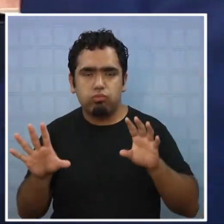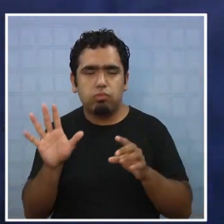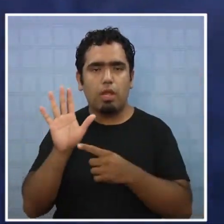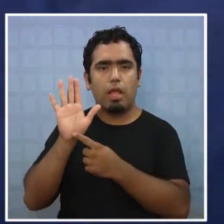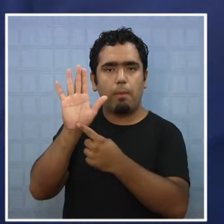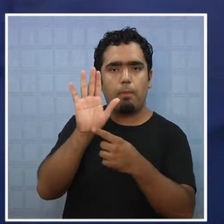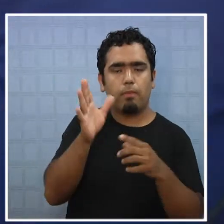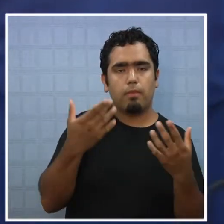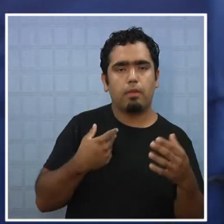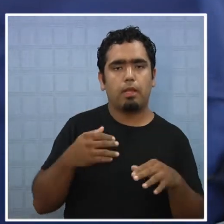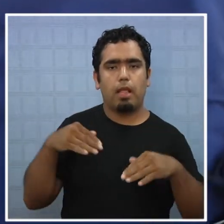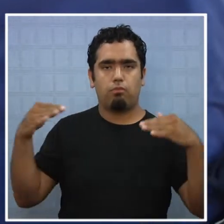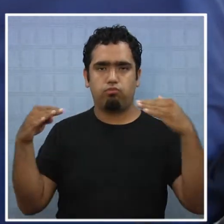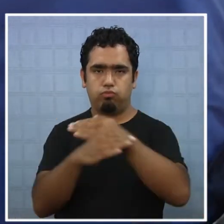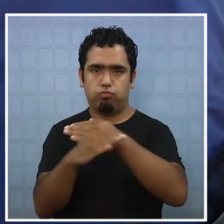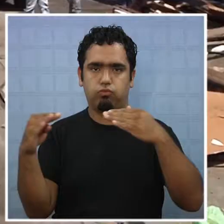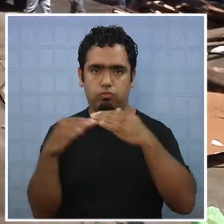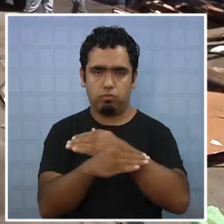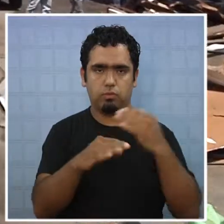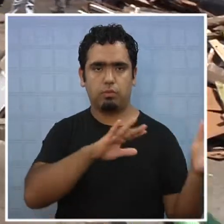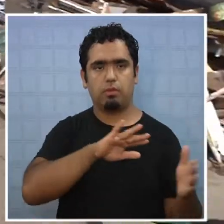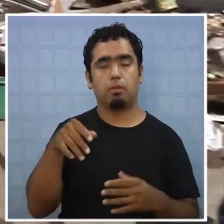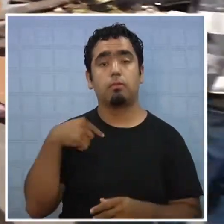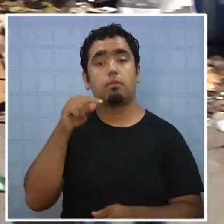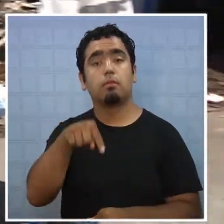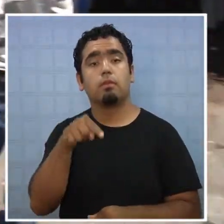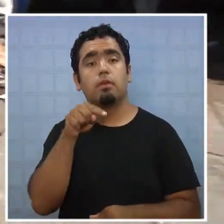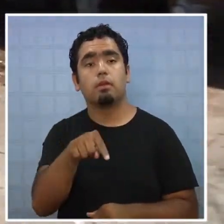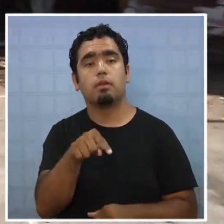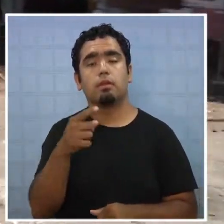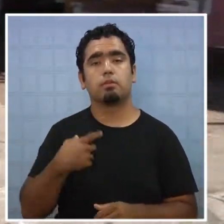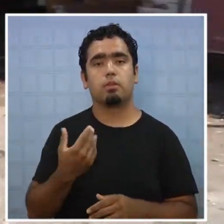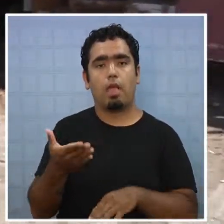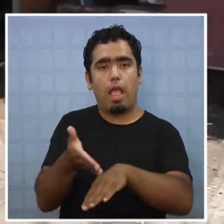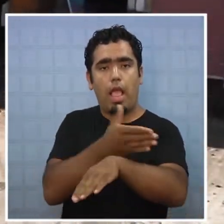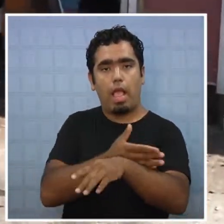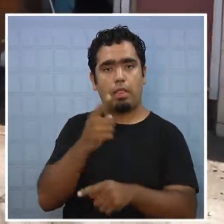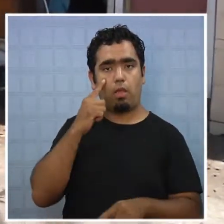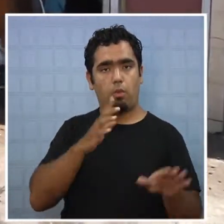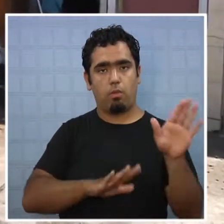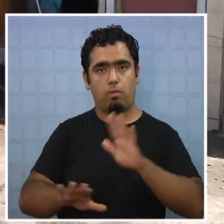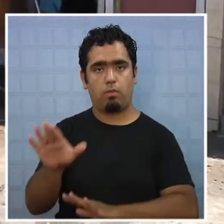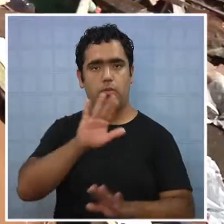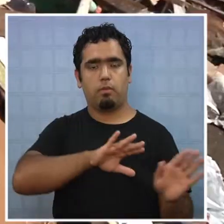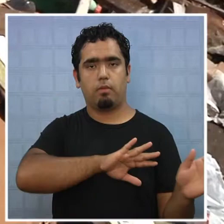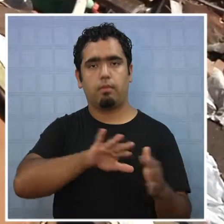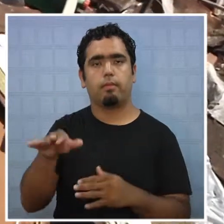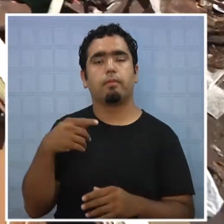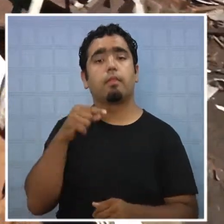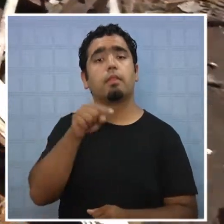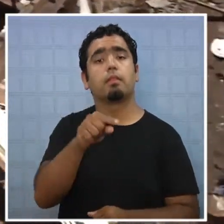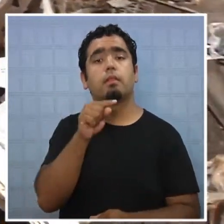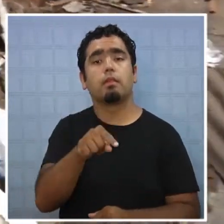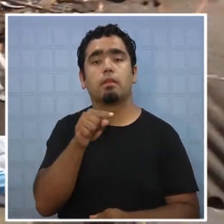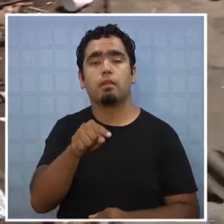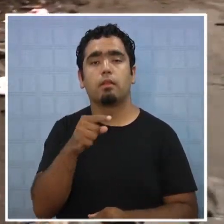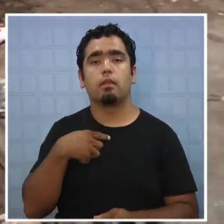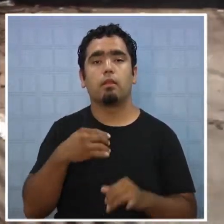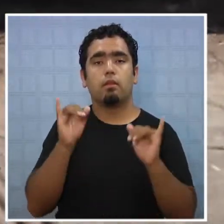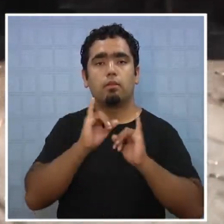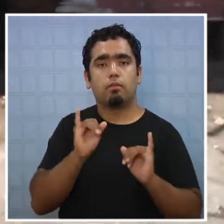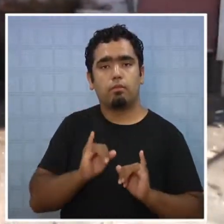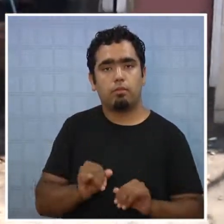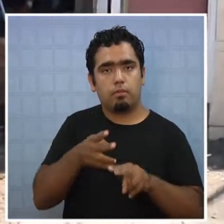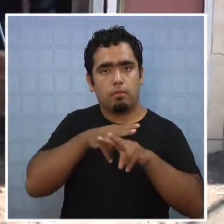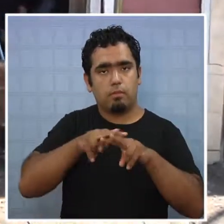tránsito cuando la recurrencia de accidentes en determinados puntos lo ameriten. Es por ello que se han tomado medidas preventivas. Con